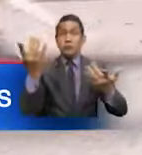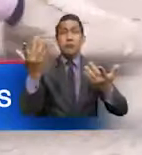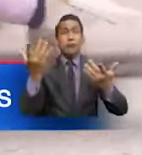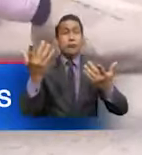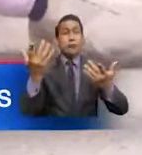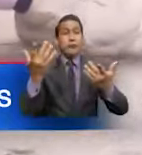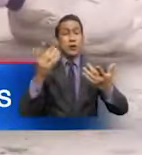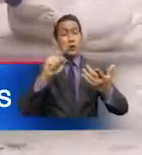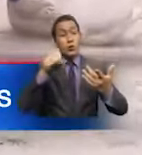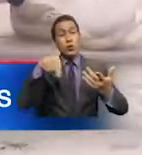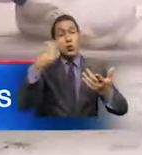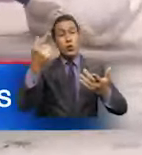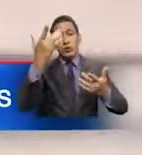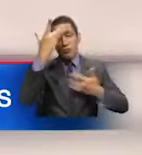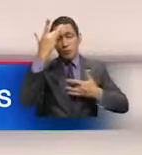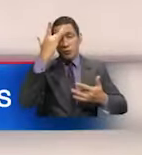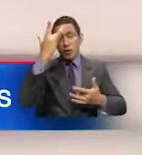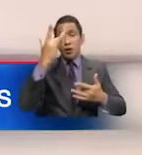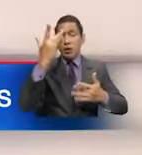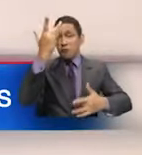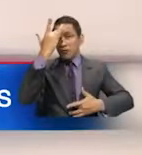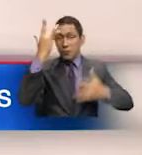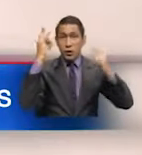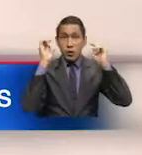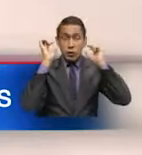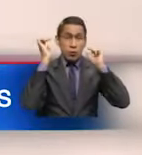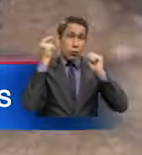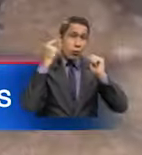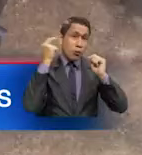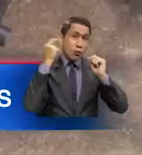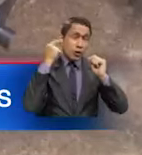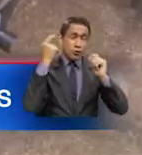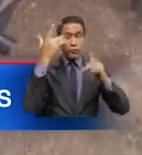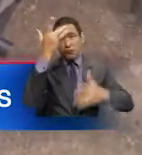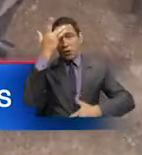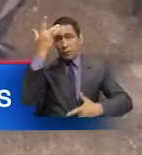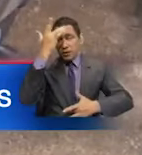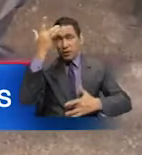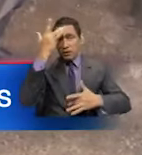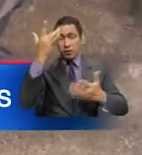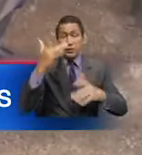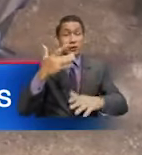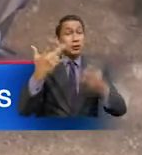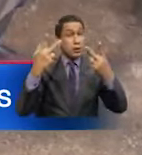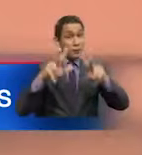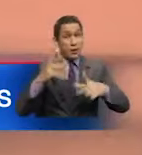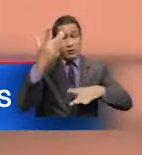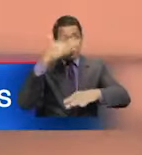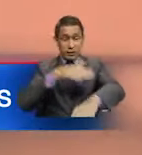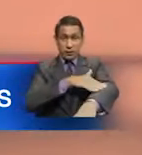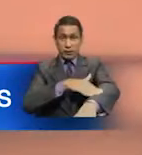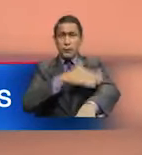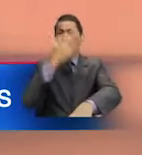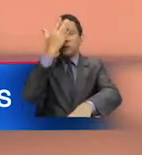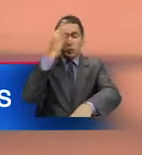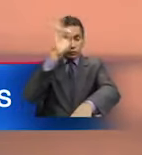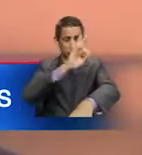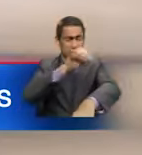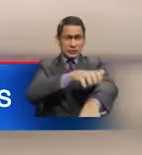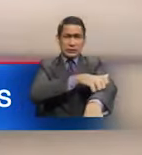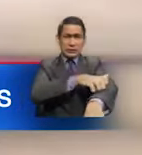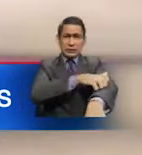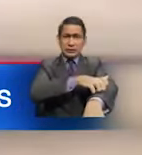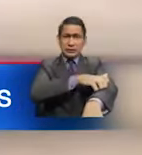otitis con inflamación en los oídos, pero también se presentan estas afecciones en la piel. Puede ser por la picadura de un mosquito